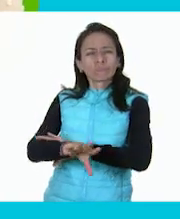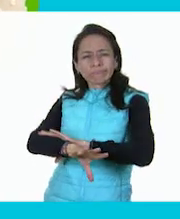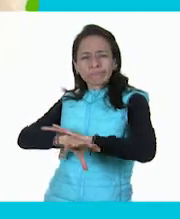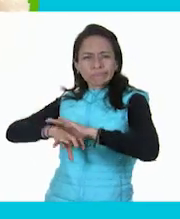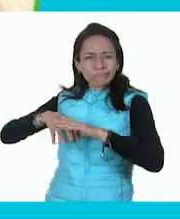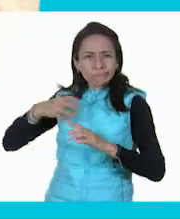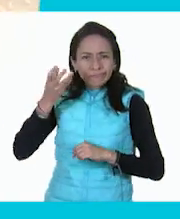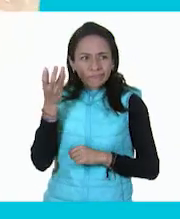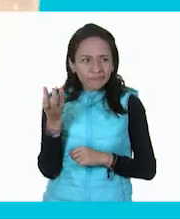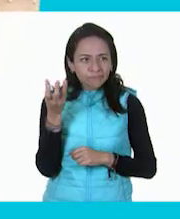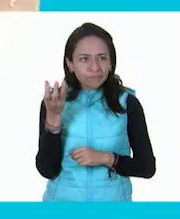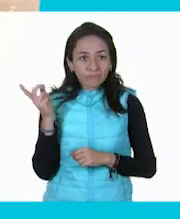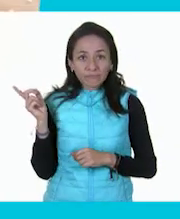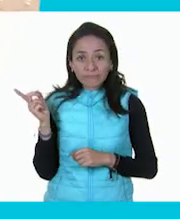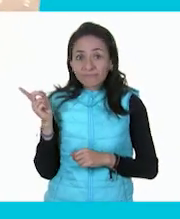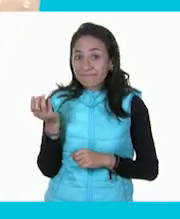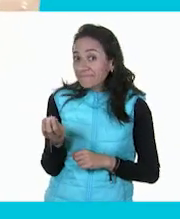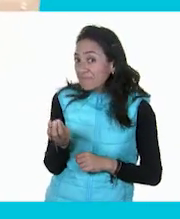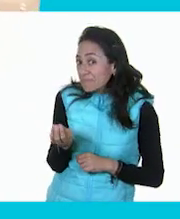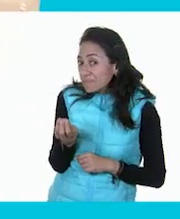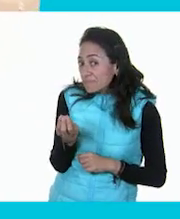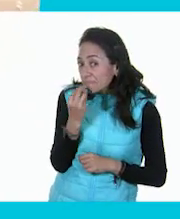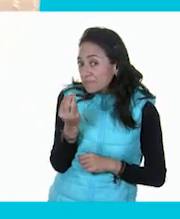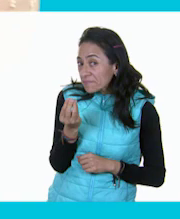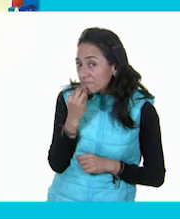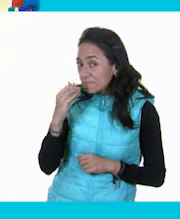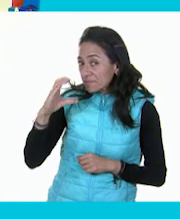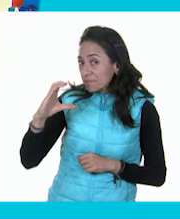¡Ay, muy bien! Comer.